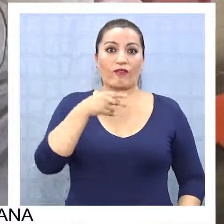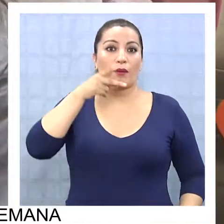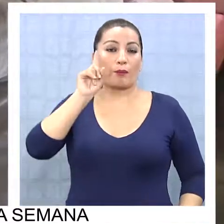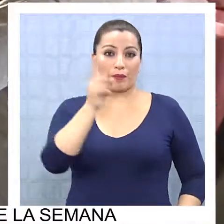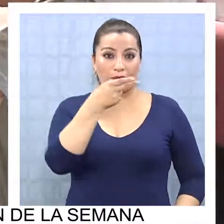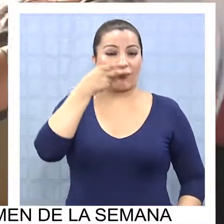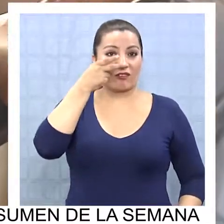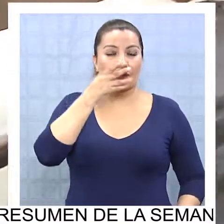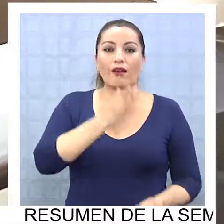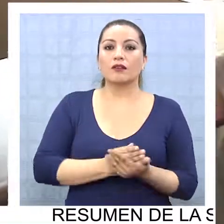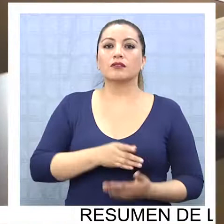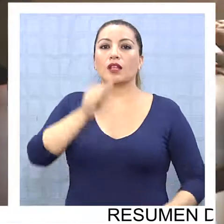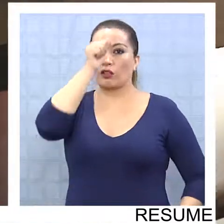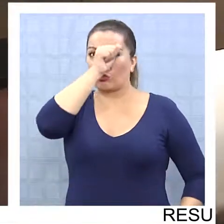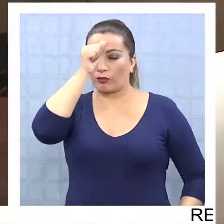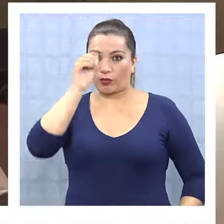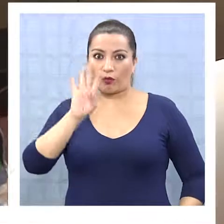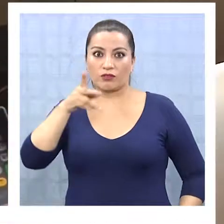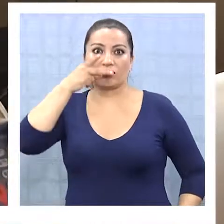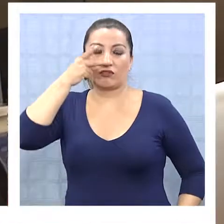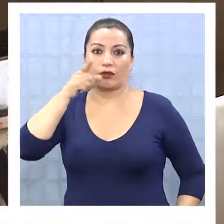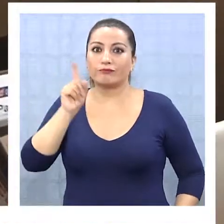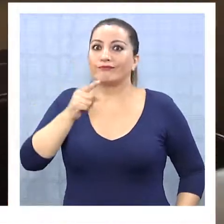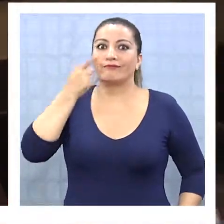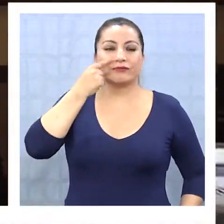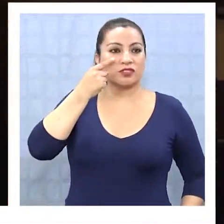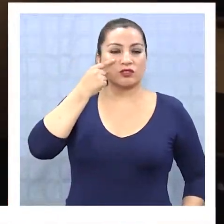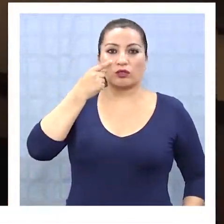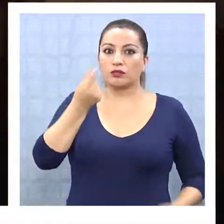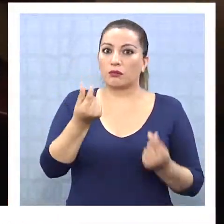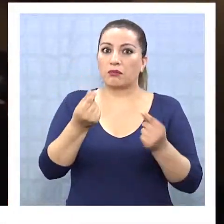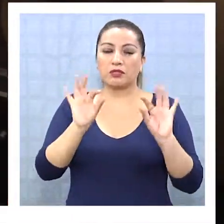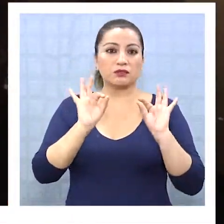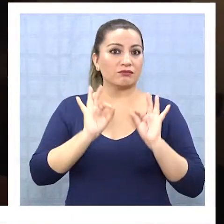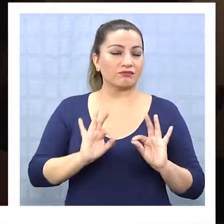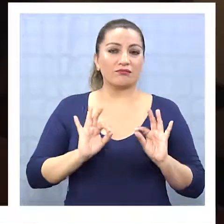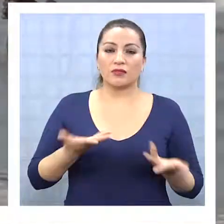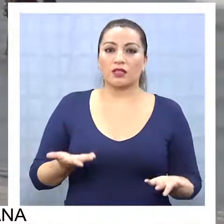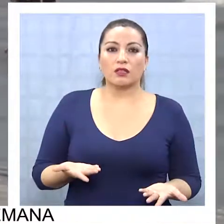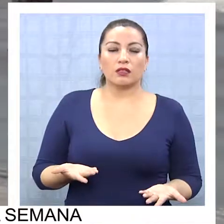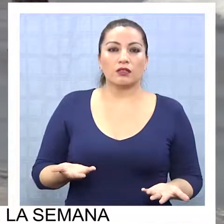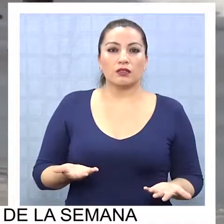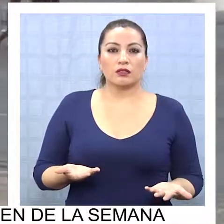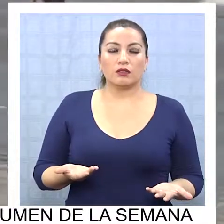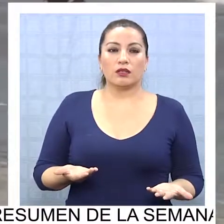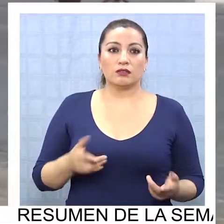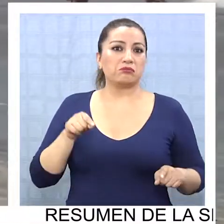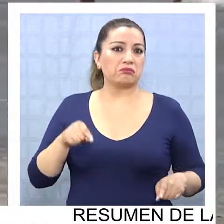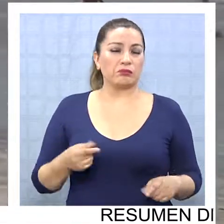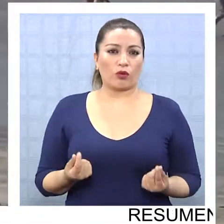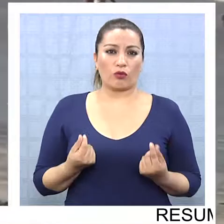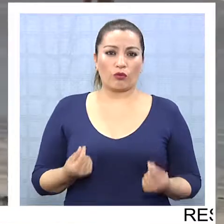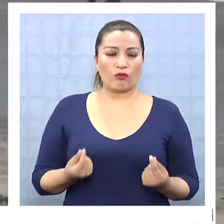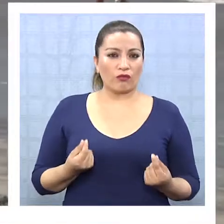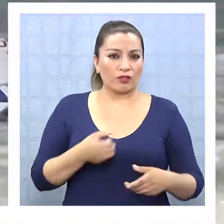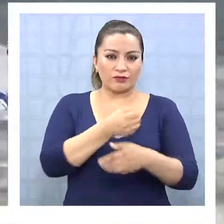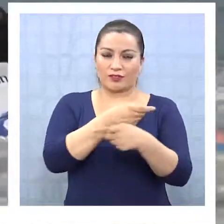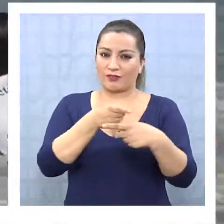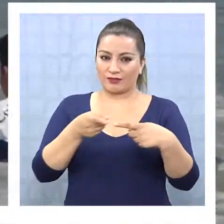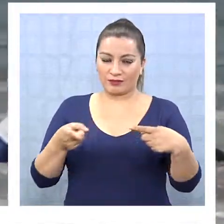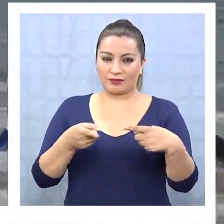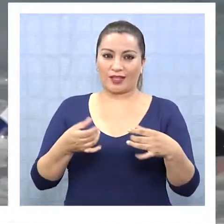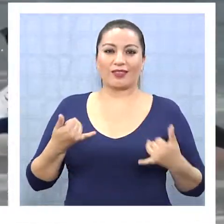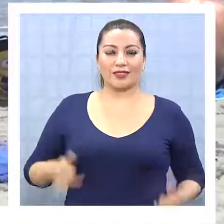jueves 1 de noviembre hasta el domingo 4, y aunque no se conoce de promociones específicas, al parecer habrá una buena